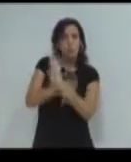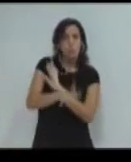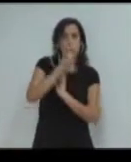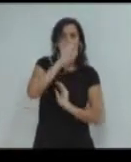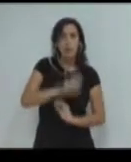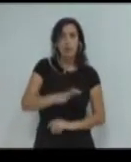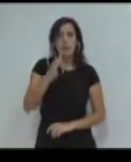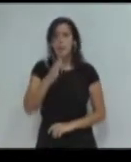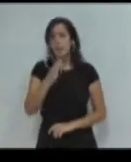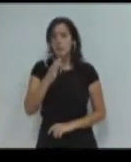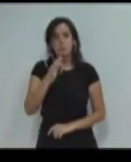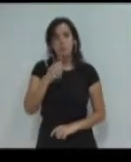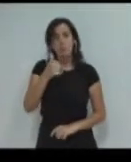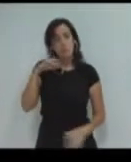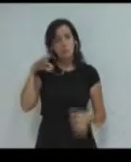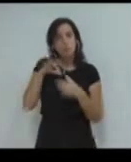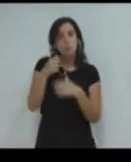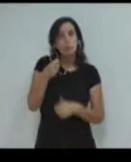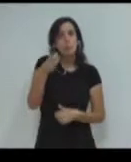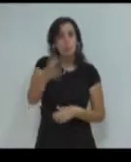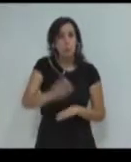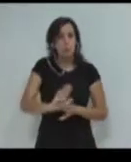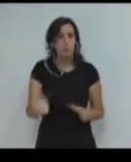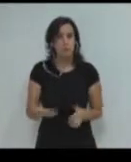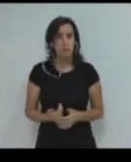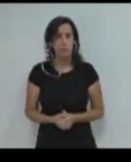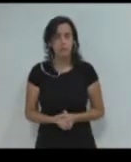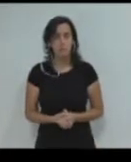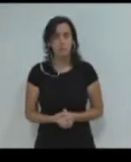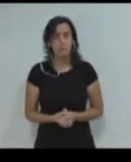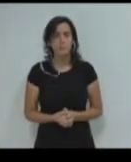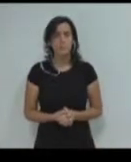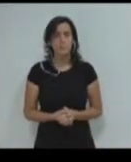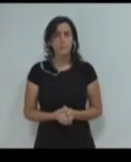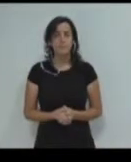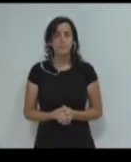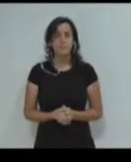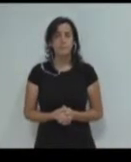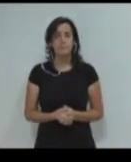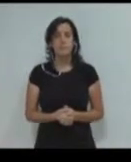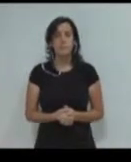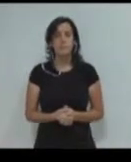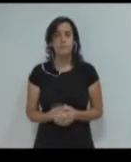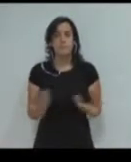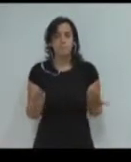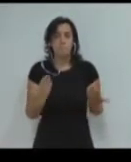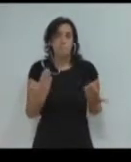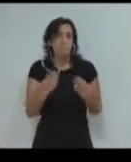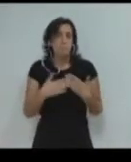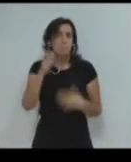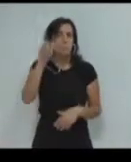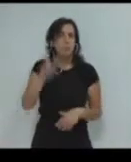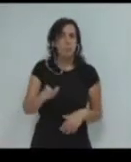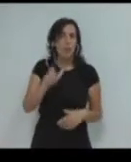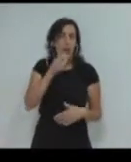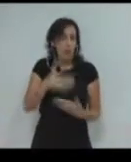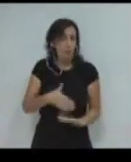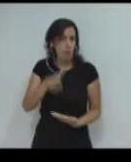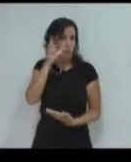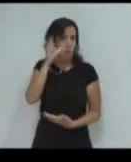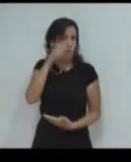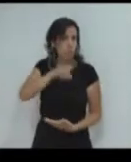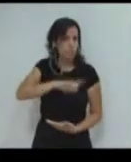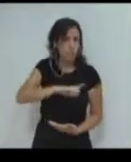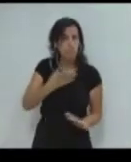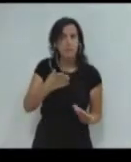imagen. Entonces, para alguien que nos esté oyendo que no sepa nada